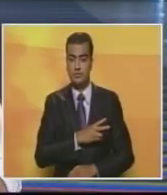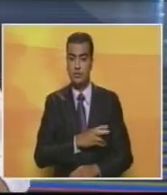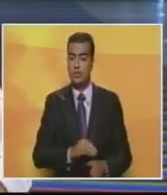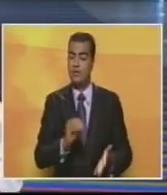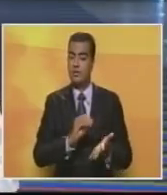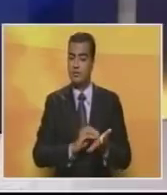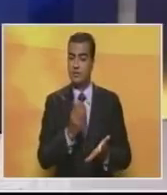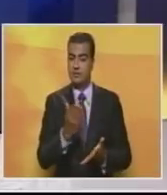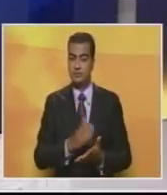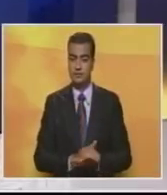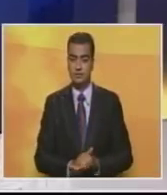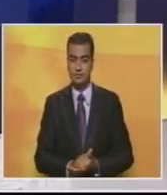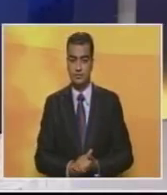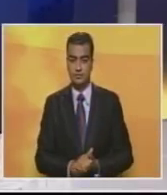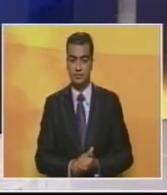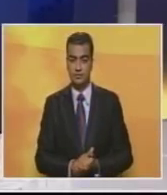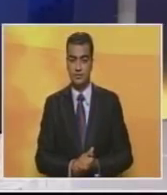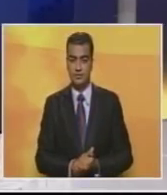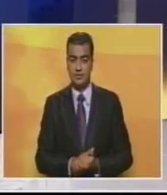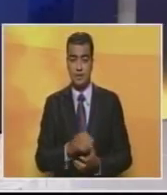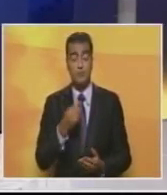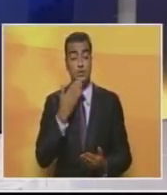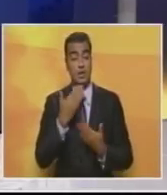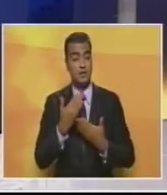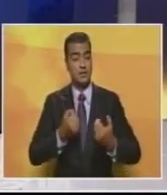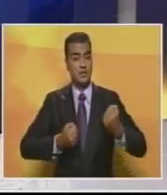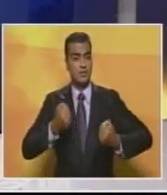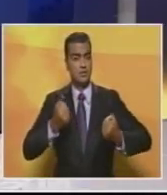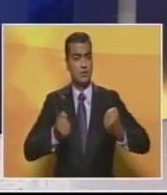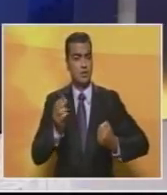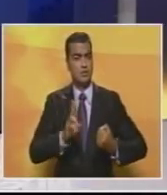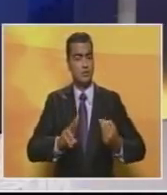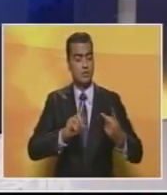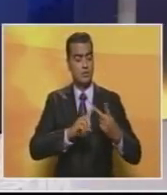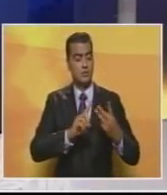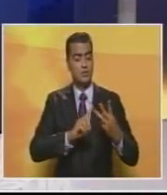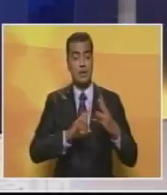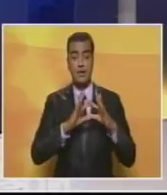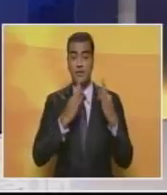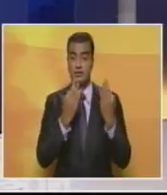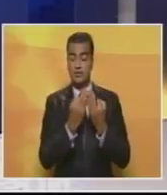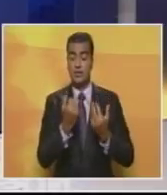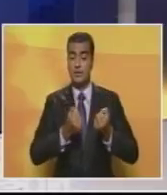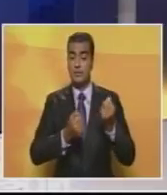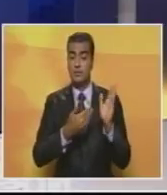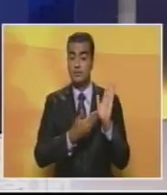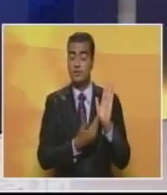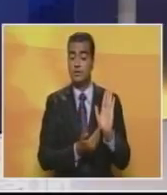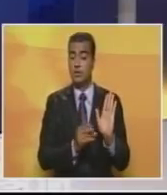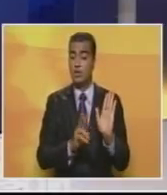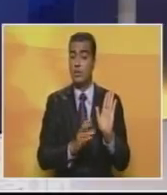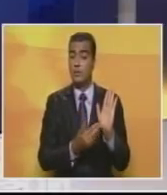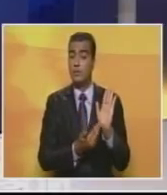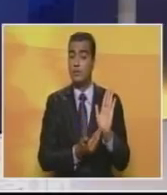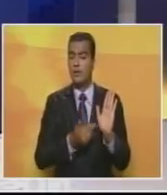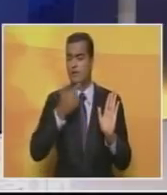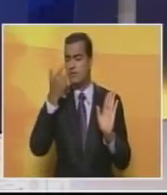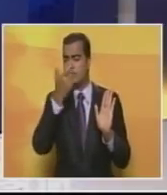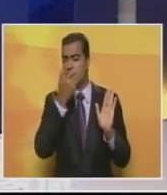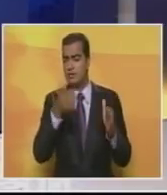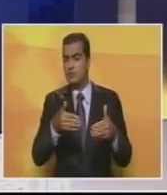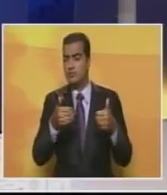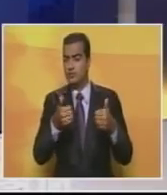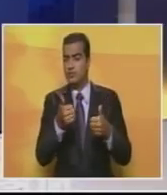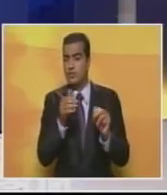Regresamos con ustedes. Gracias, Diana. Transportistas, usuarios y la Federación de Transporte presentaron nuevas propuestas a fin de buscar una